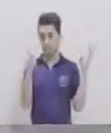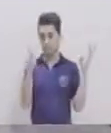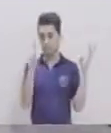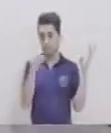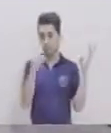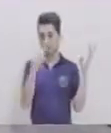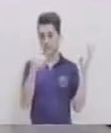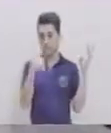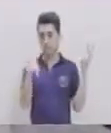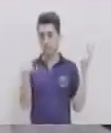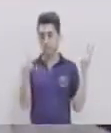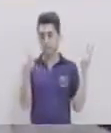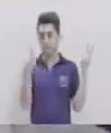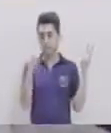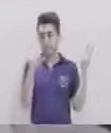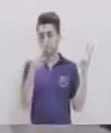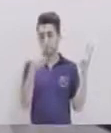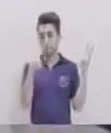3,